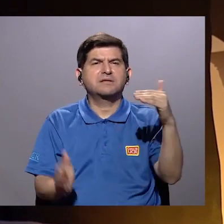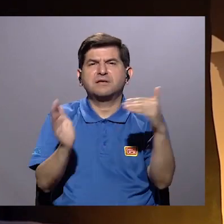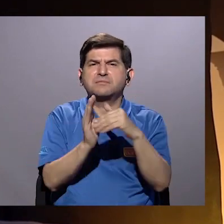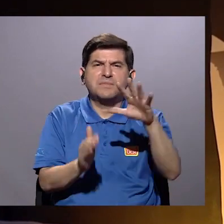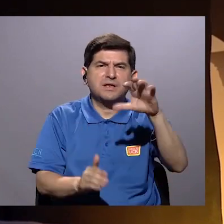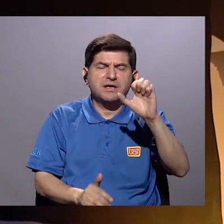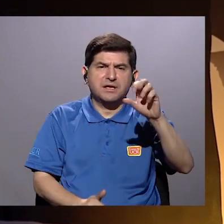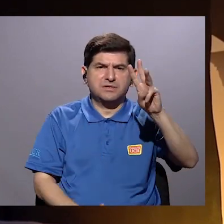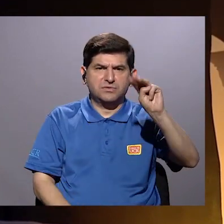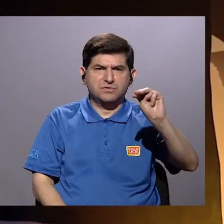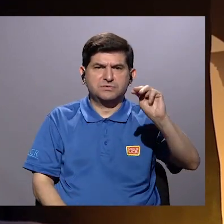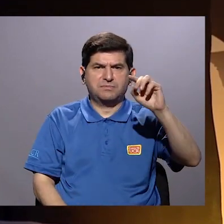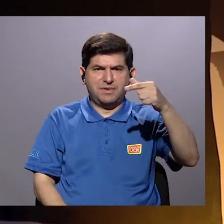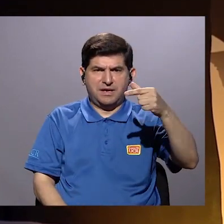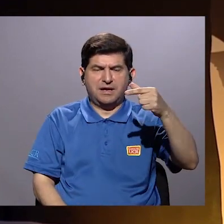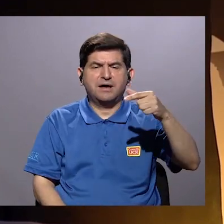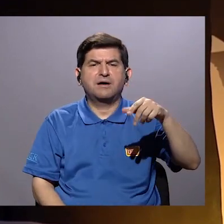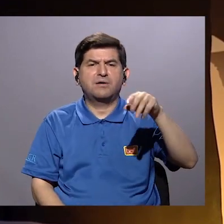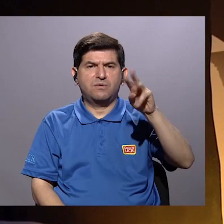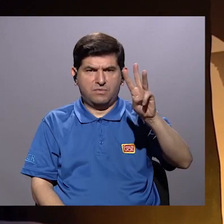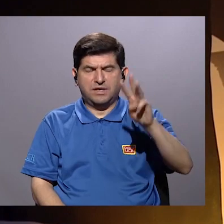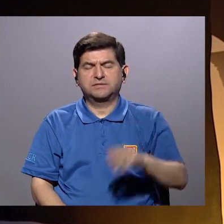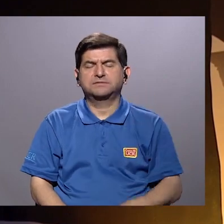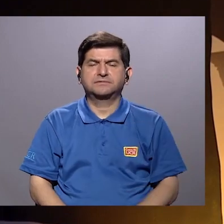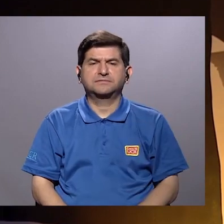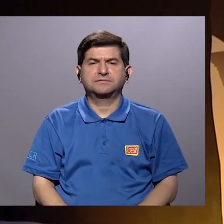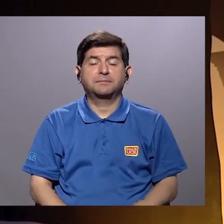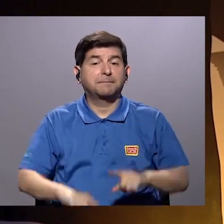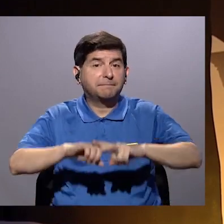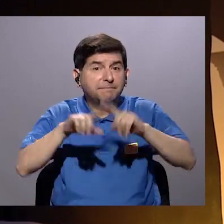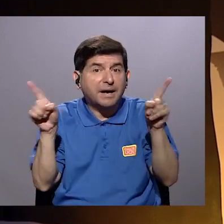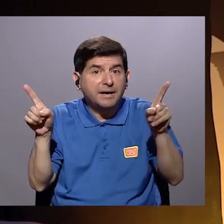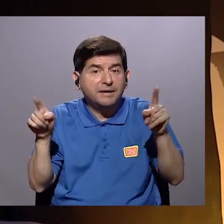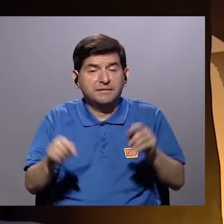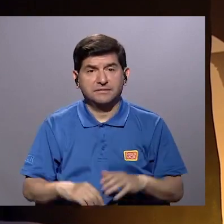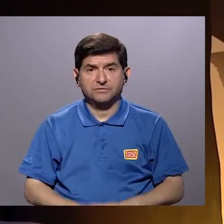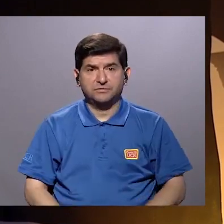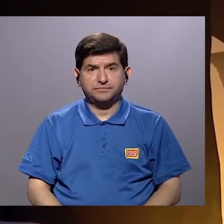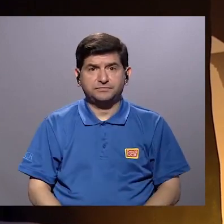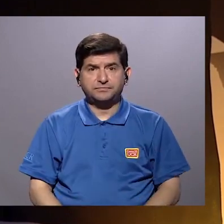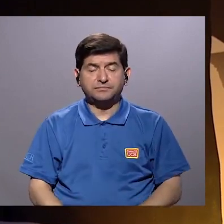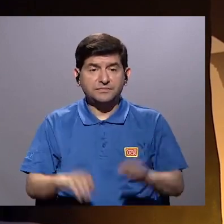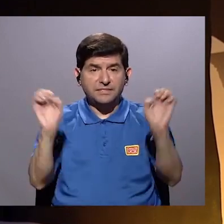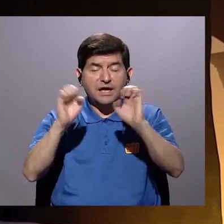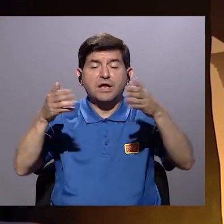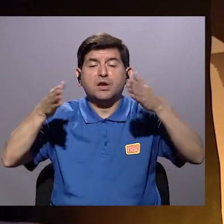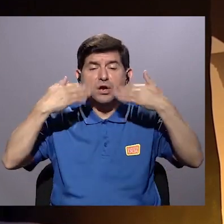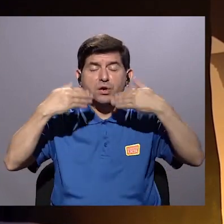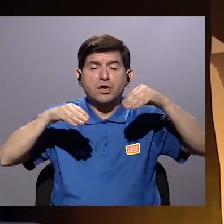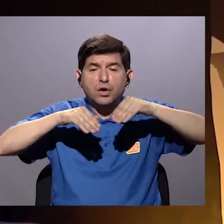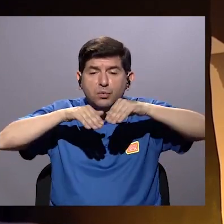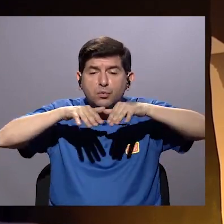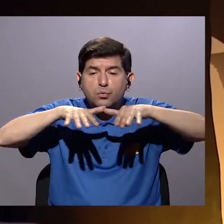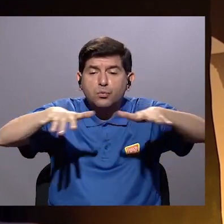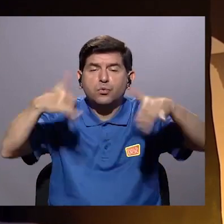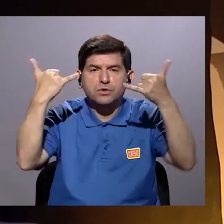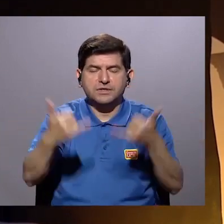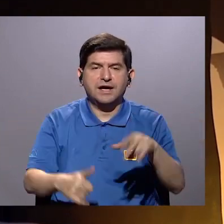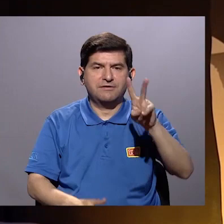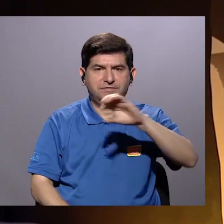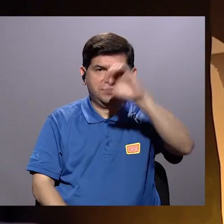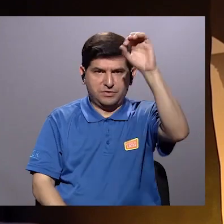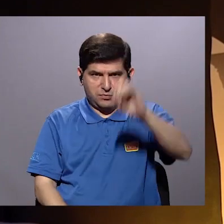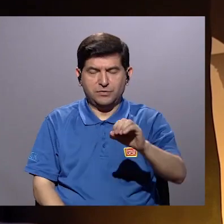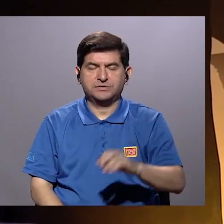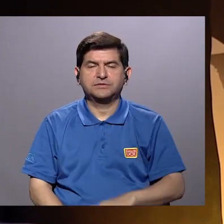3.500 megavatios instalados, sí, ¿verdad? Pero entonces, bueno, la energía eólica ha penetrado, ya casi hay un 20% de